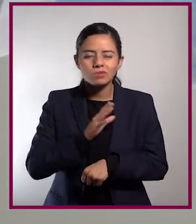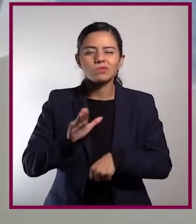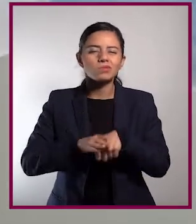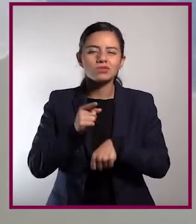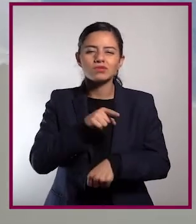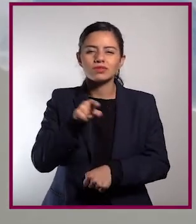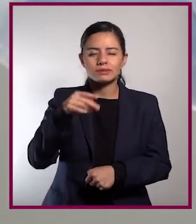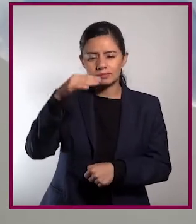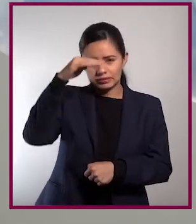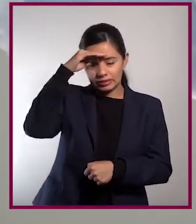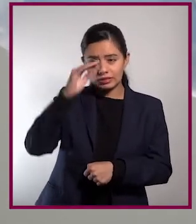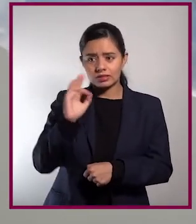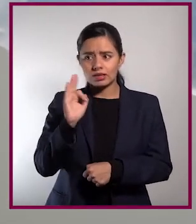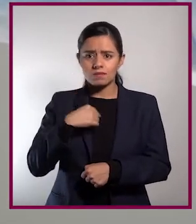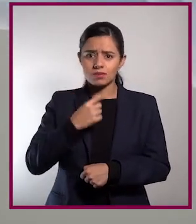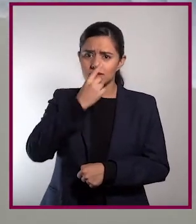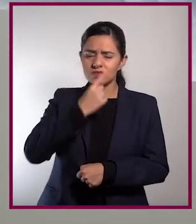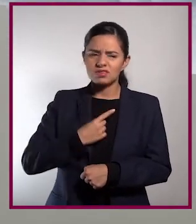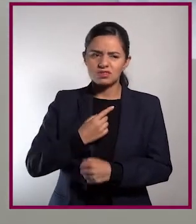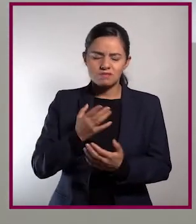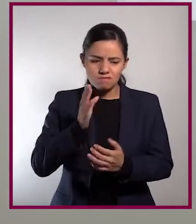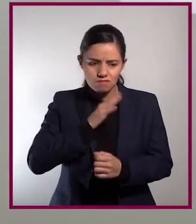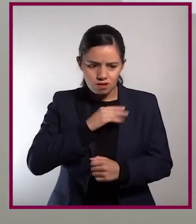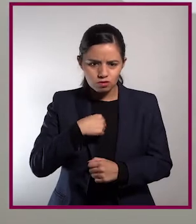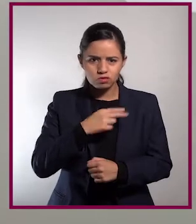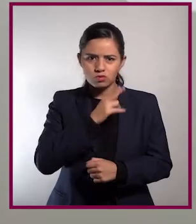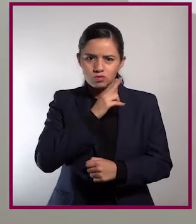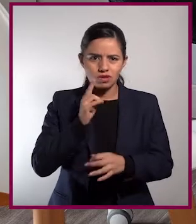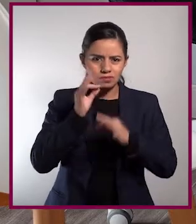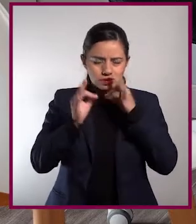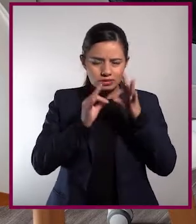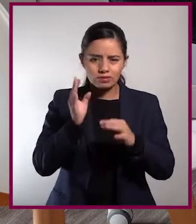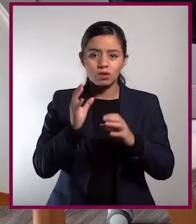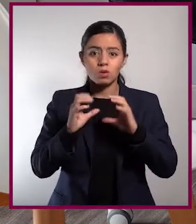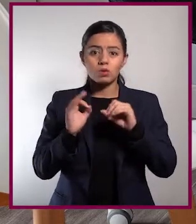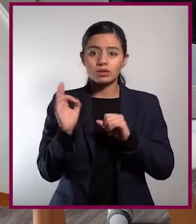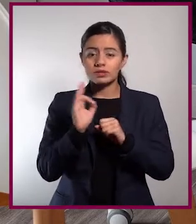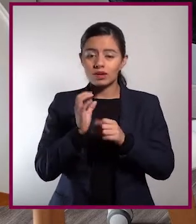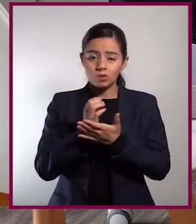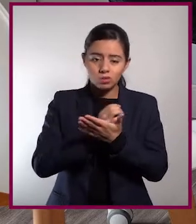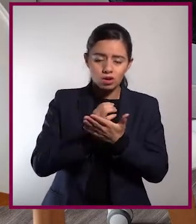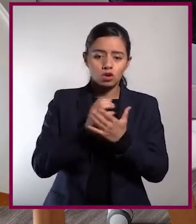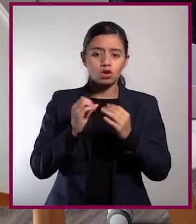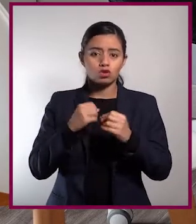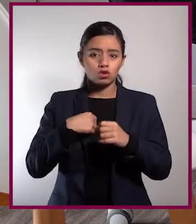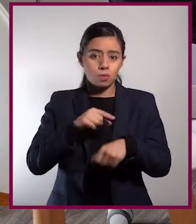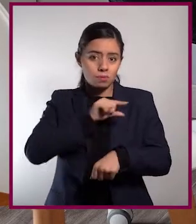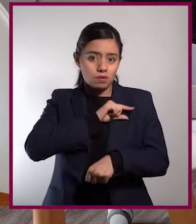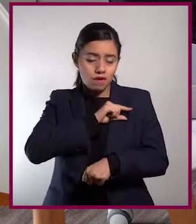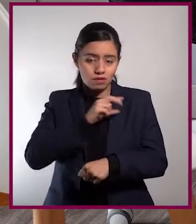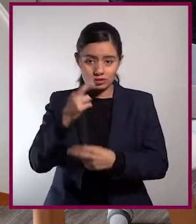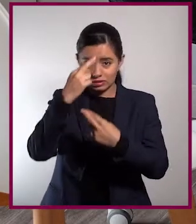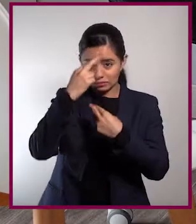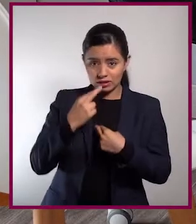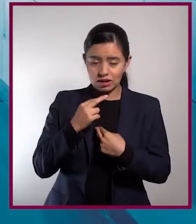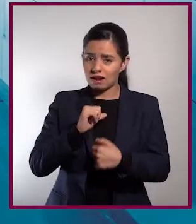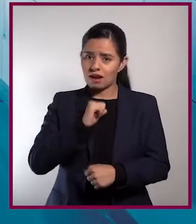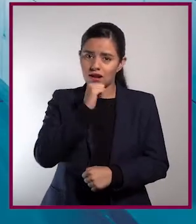en ocasiones creemos que nos darán una mala noticia, que nos harán un procedimiento médico que no queremos o que no respetarán nuestra